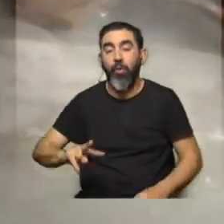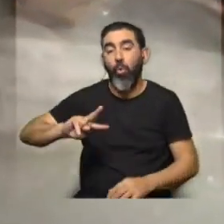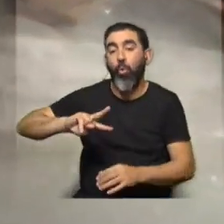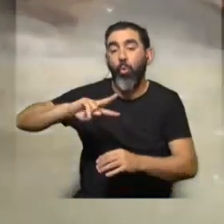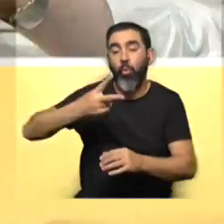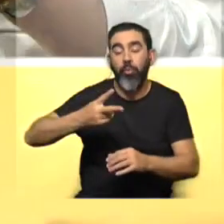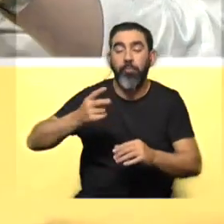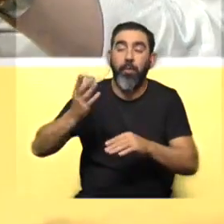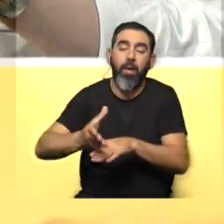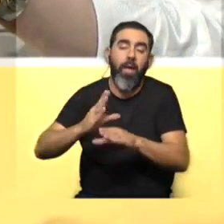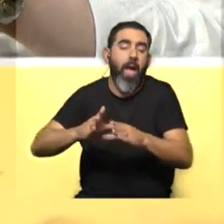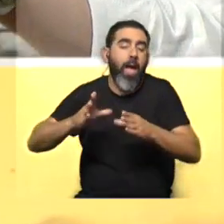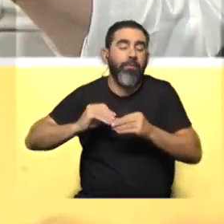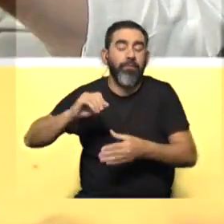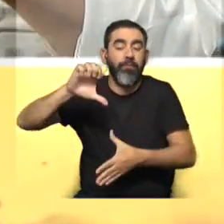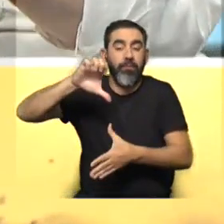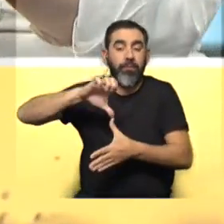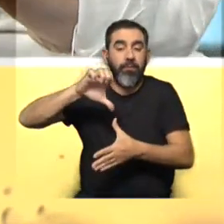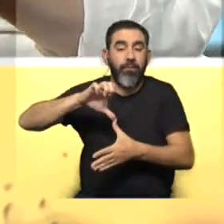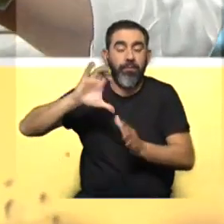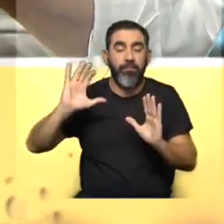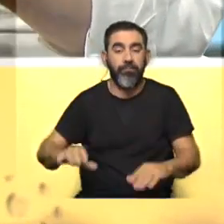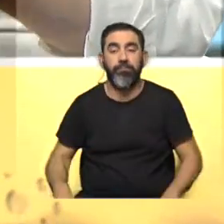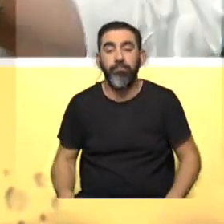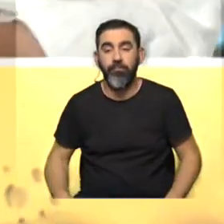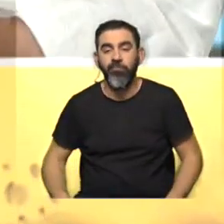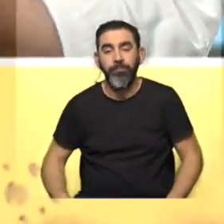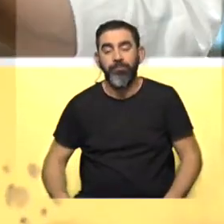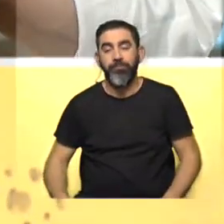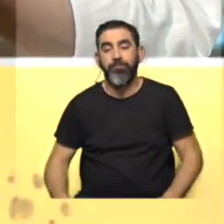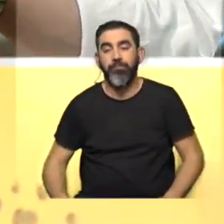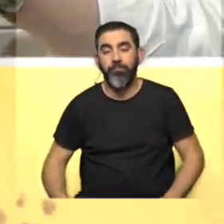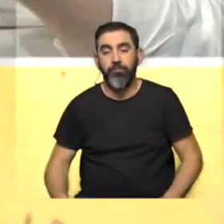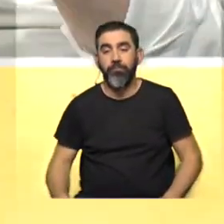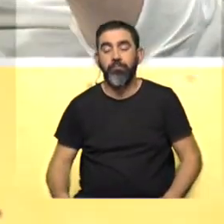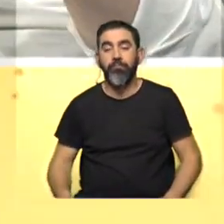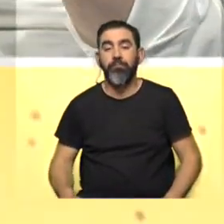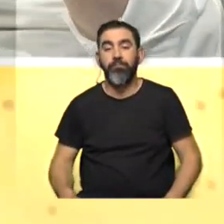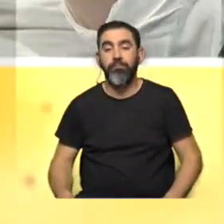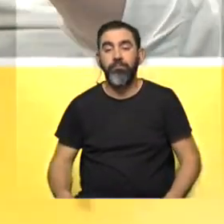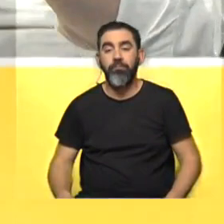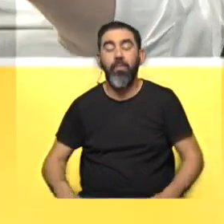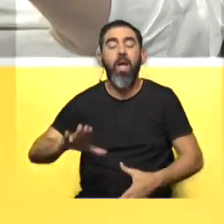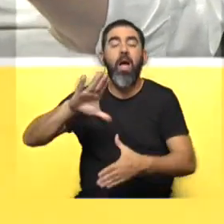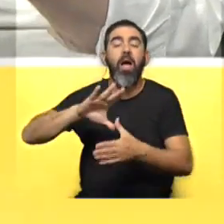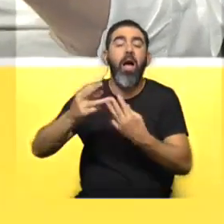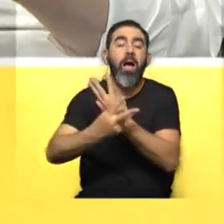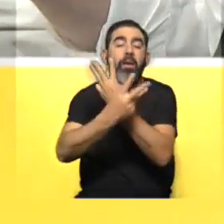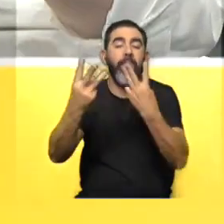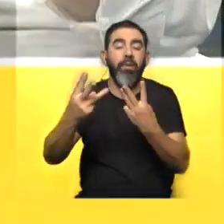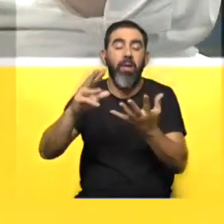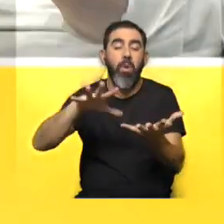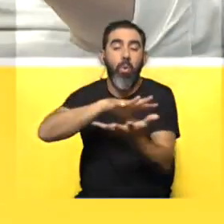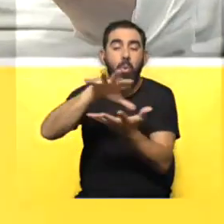que se aceptaba para toda América de Clovis First, como dicen los estadounidenses. Que el sitio de Clovis,